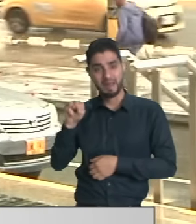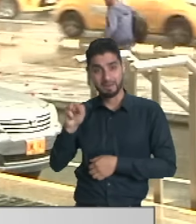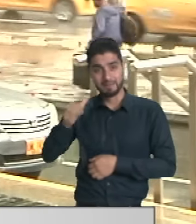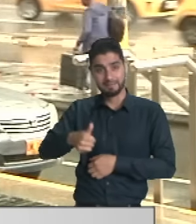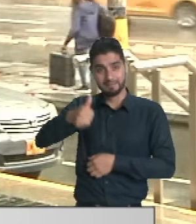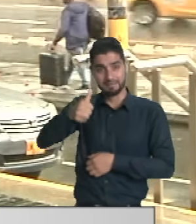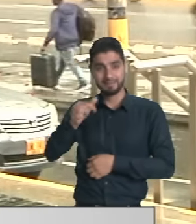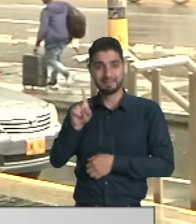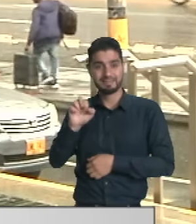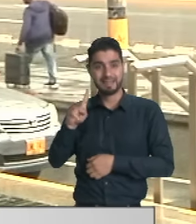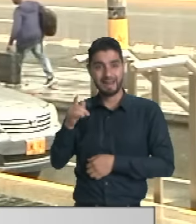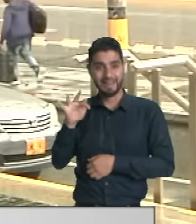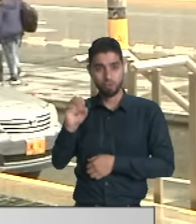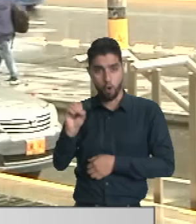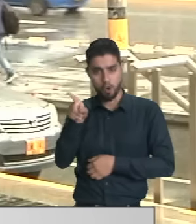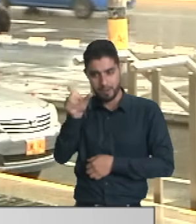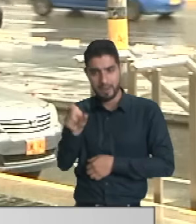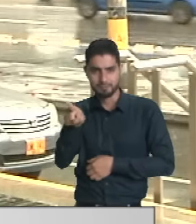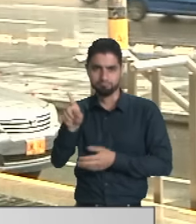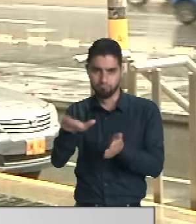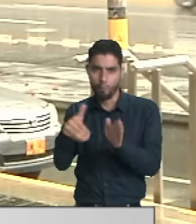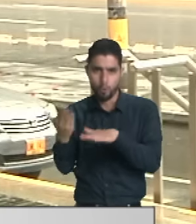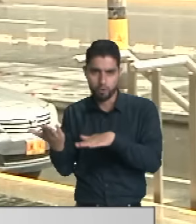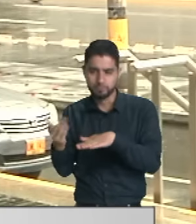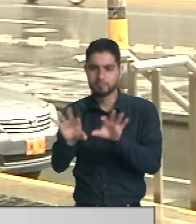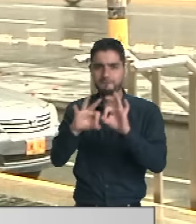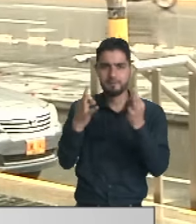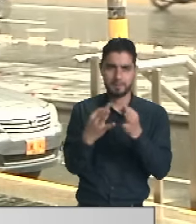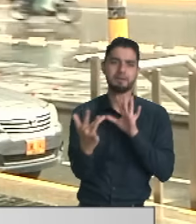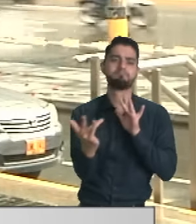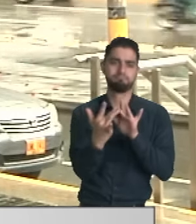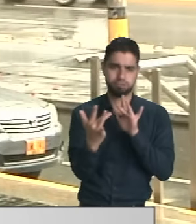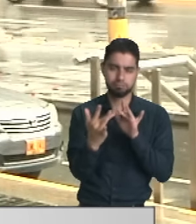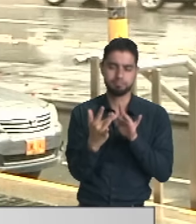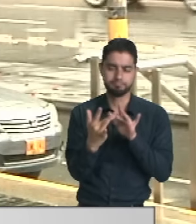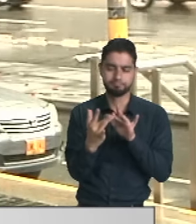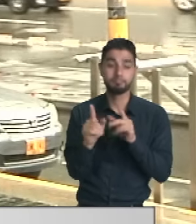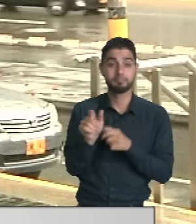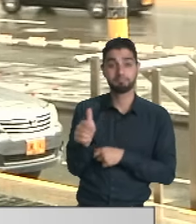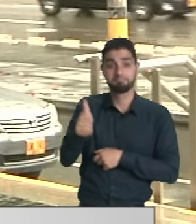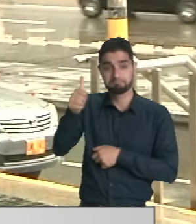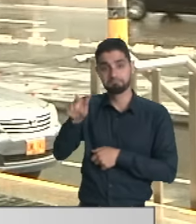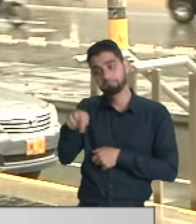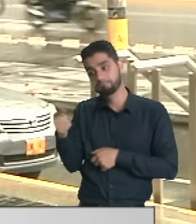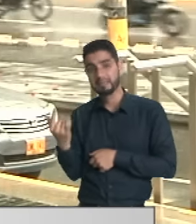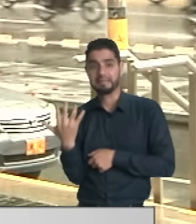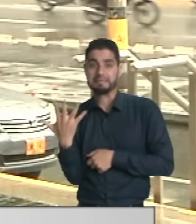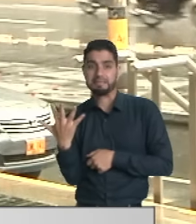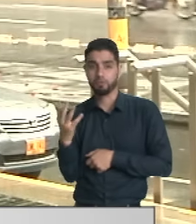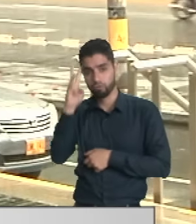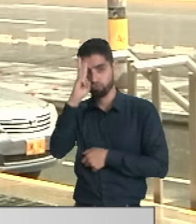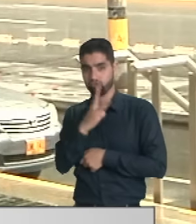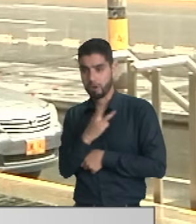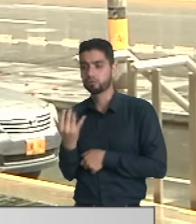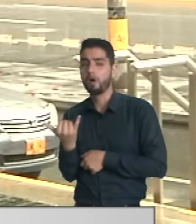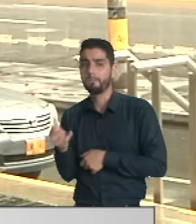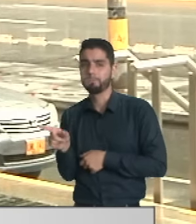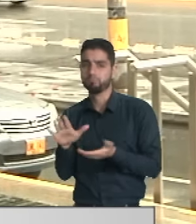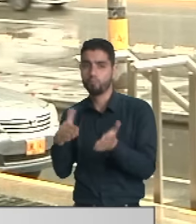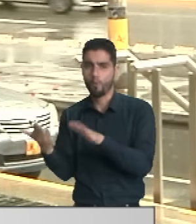del pelotón que fue asesinado junto a 5 de sus soldados en zona rural de Valdivia, en